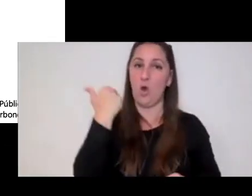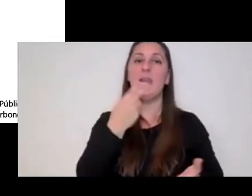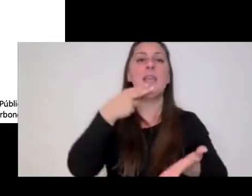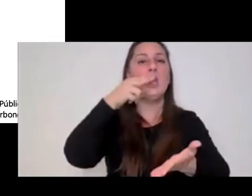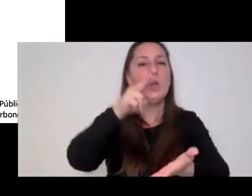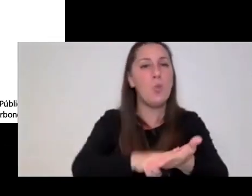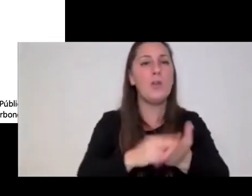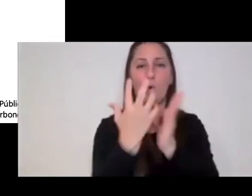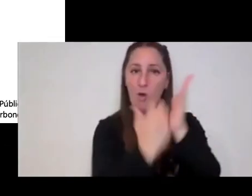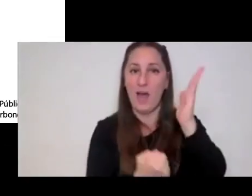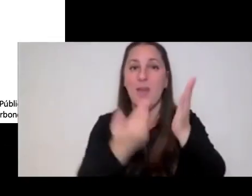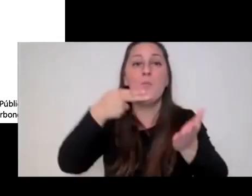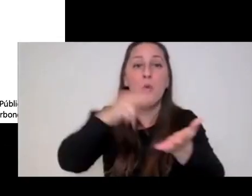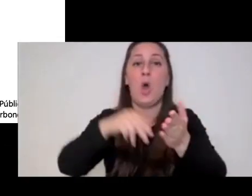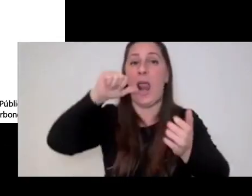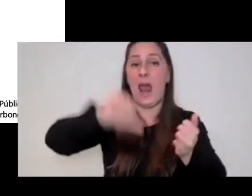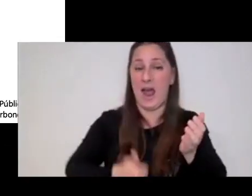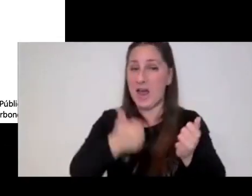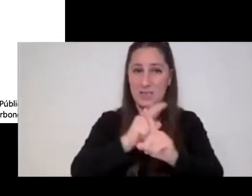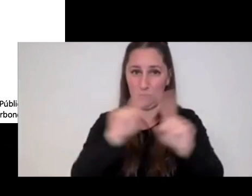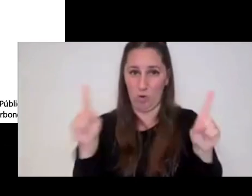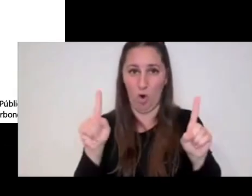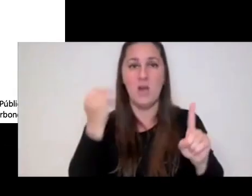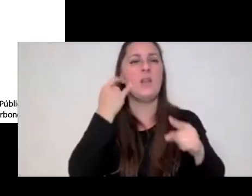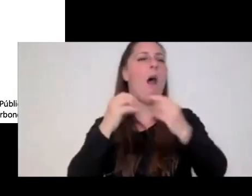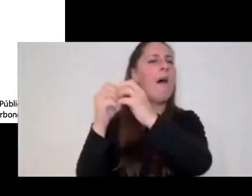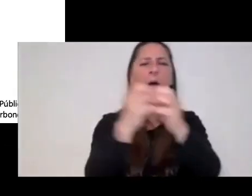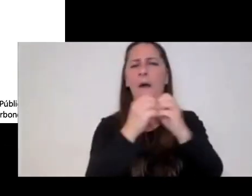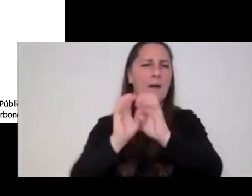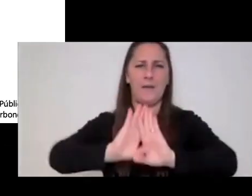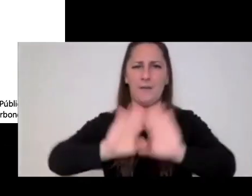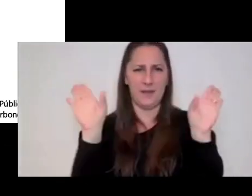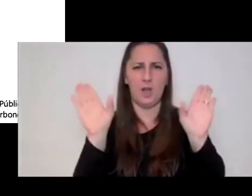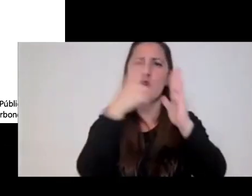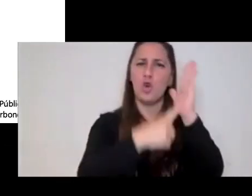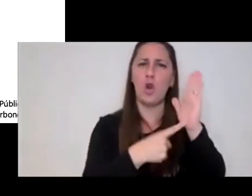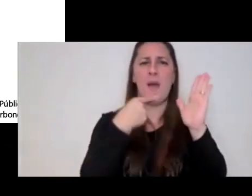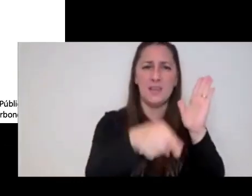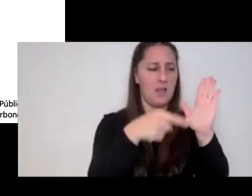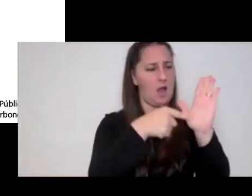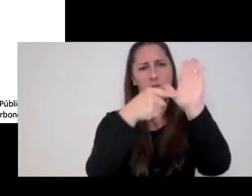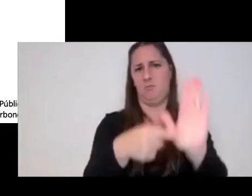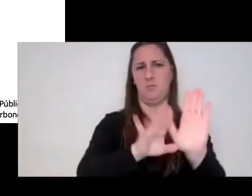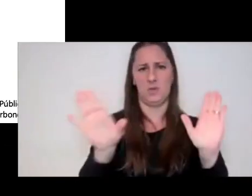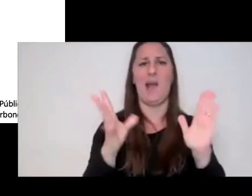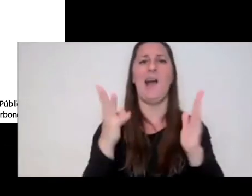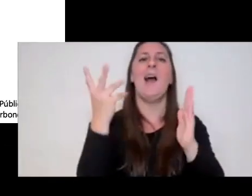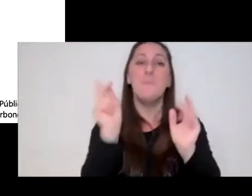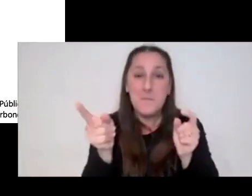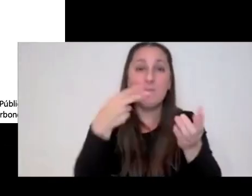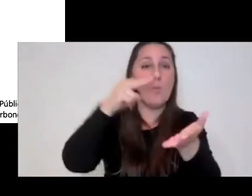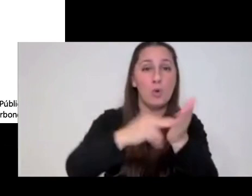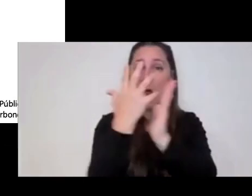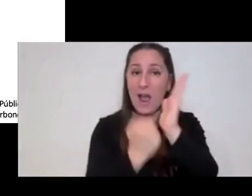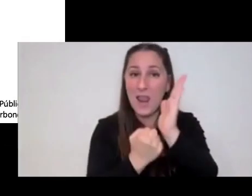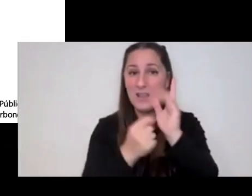las ganancias. Ya se acabaron las discusiones. La norma debería haberlo dicho, listo, acá te lo dijimos. No es deducible el impuesto a las ganancias. No, esa discusión no se va a